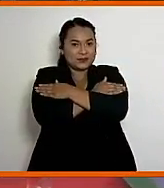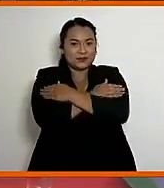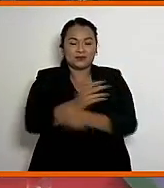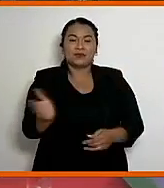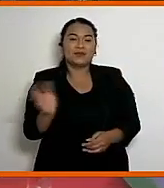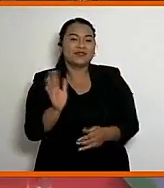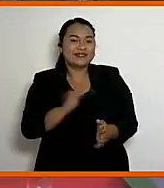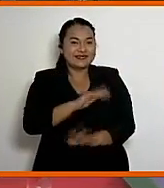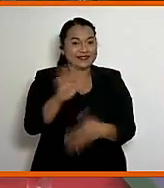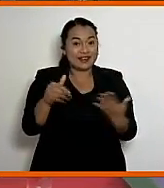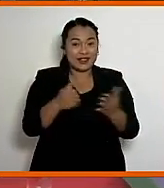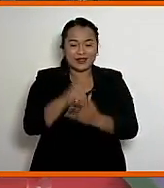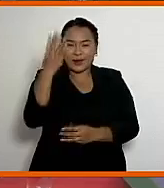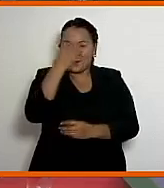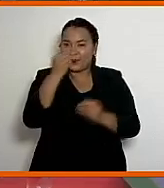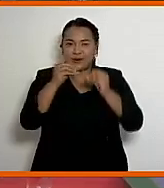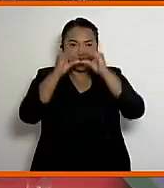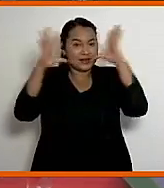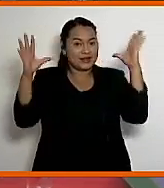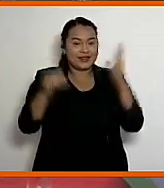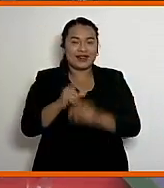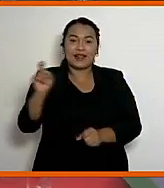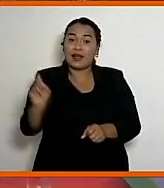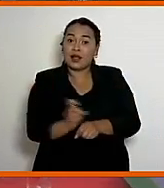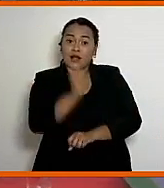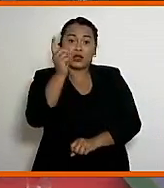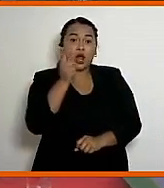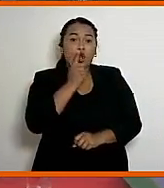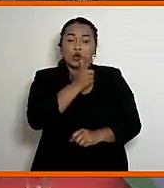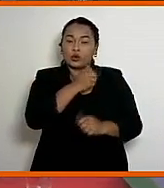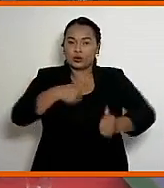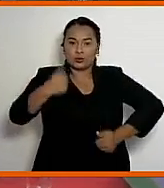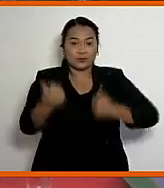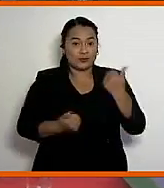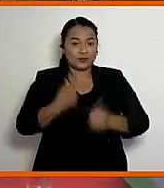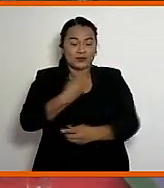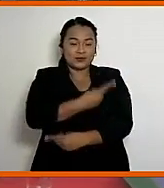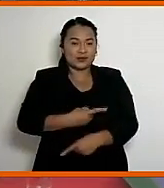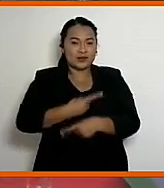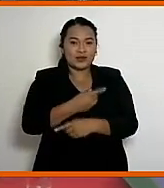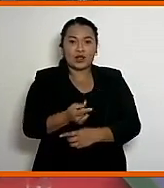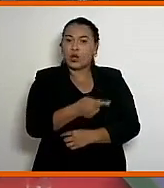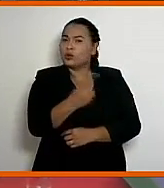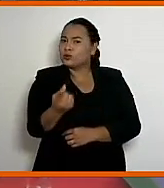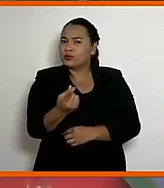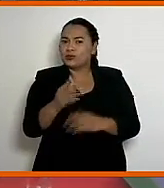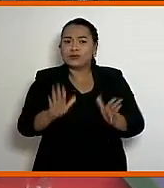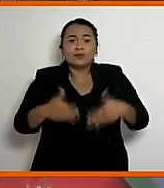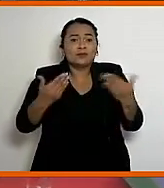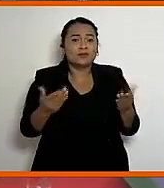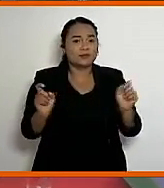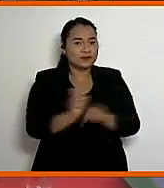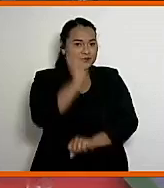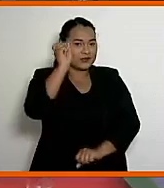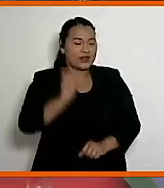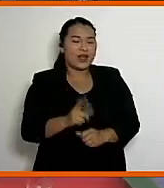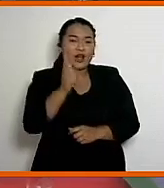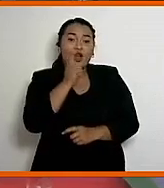despido deseándoles una linda mañana. Ganarse la Loto también es alegría y diversión. ¿Y vos cómo te la vas a ganar?